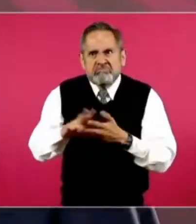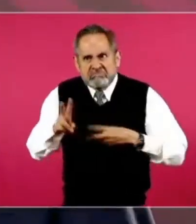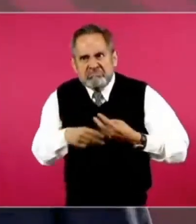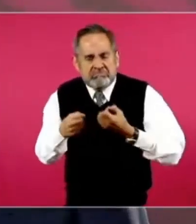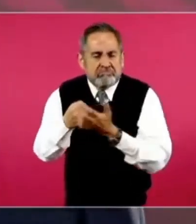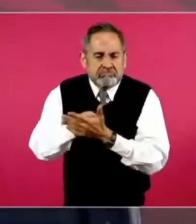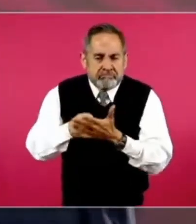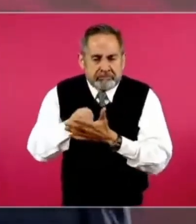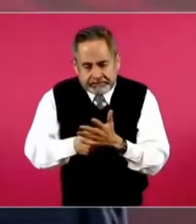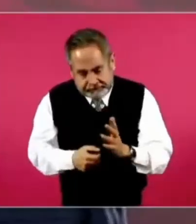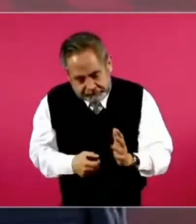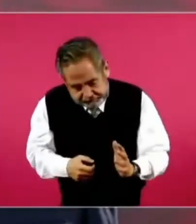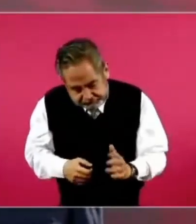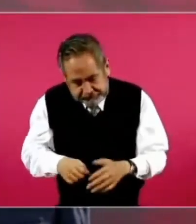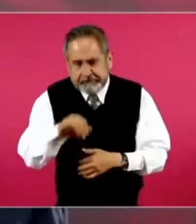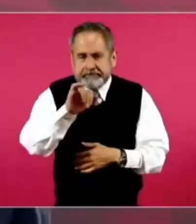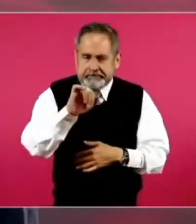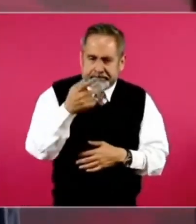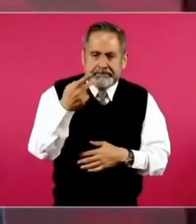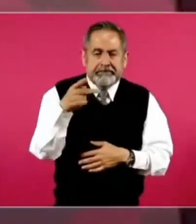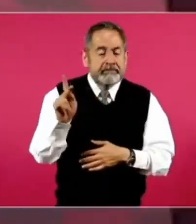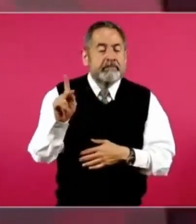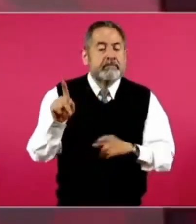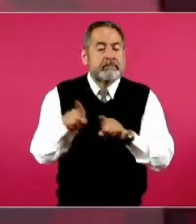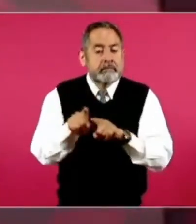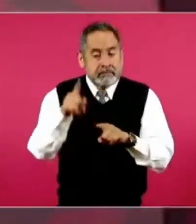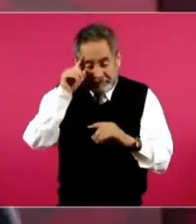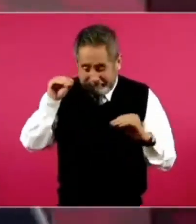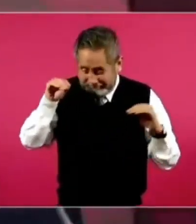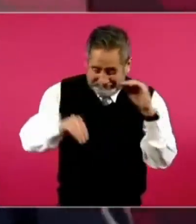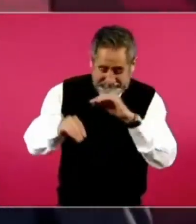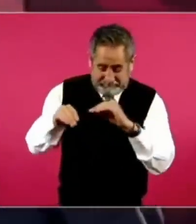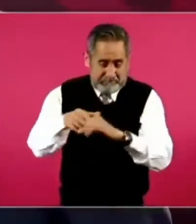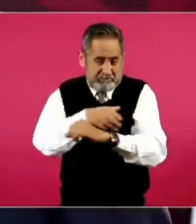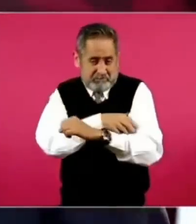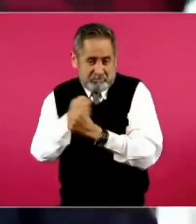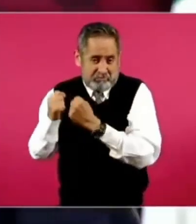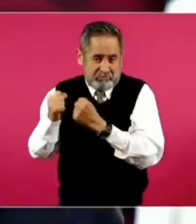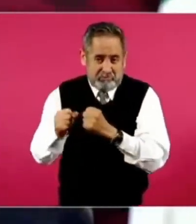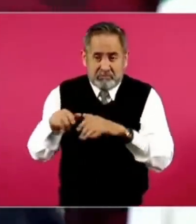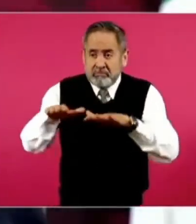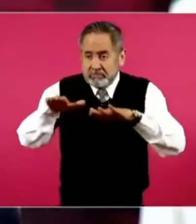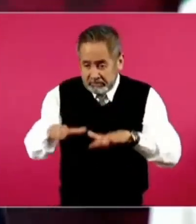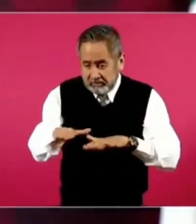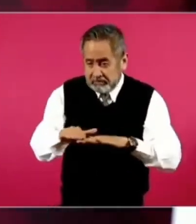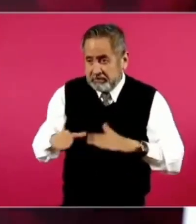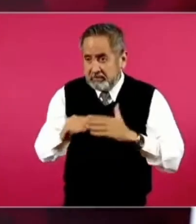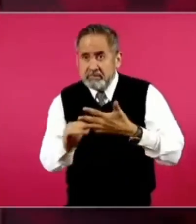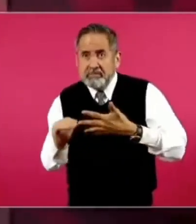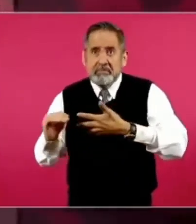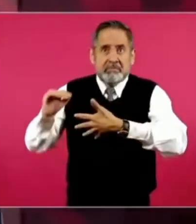Nada más que, entre otras cosas, para construir el poder popular de abajo hacia arriba,